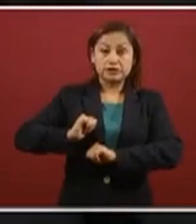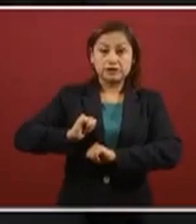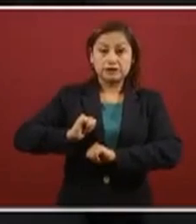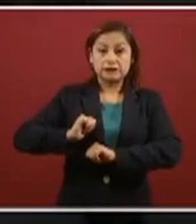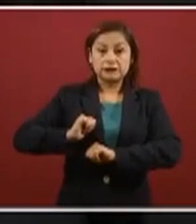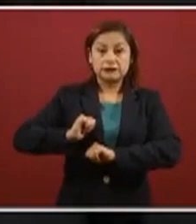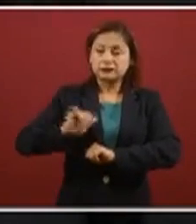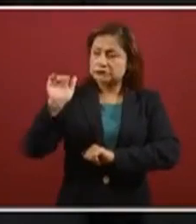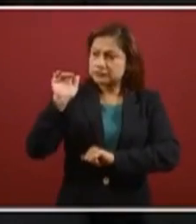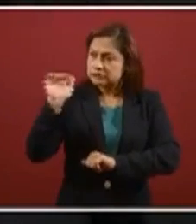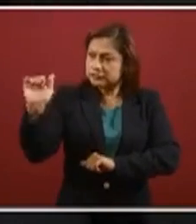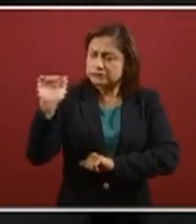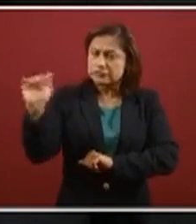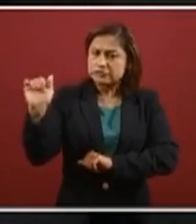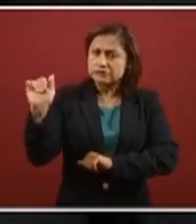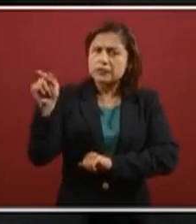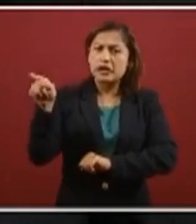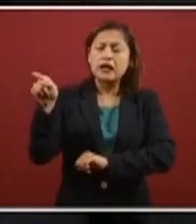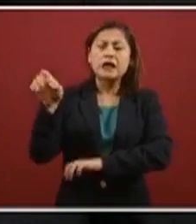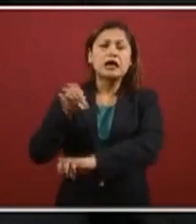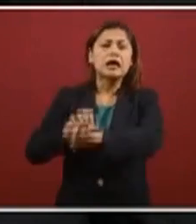esta empresa